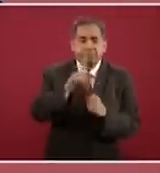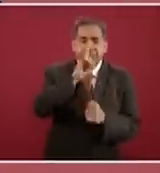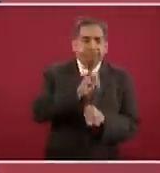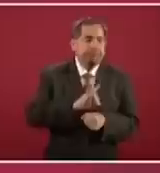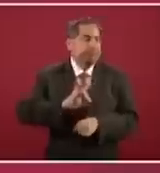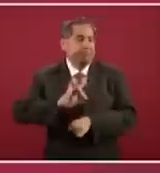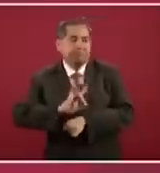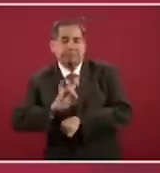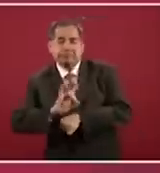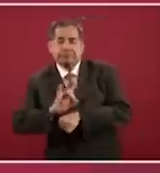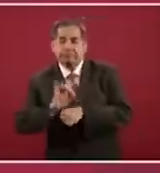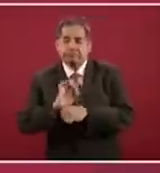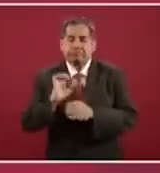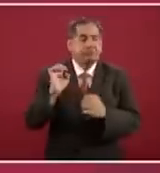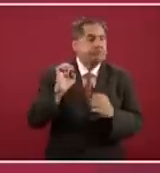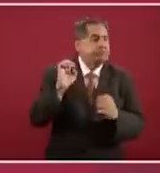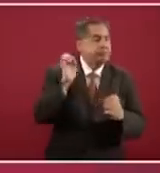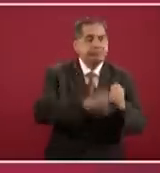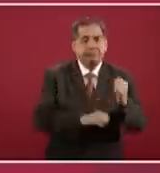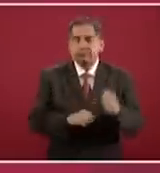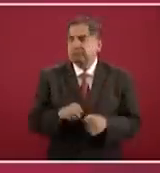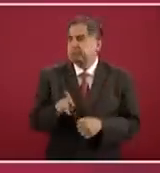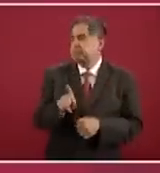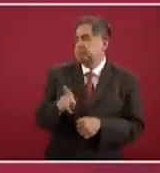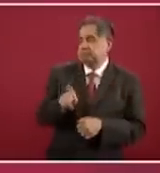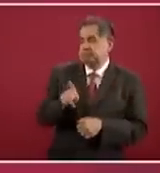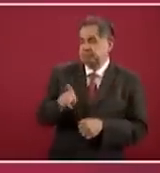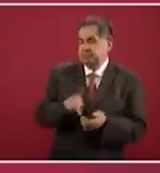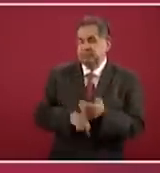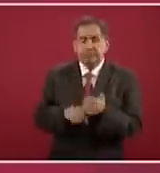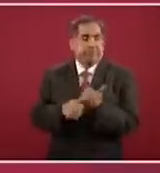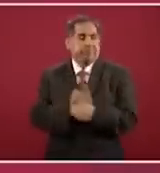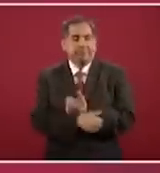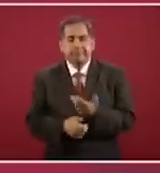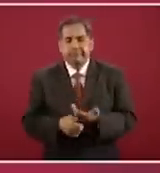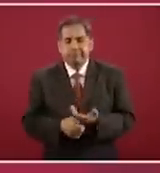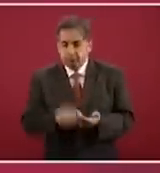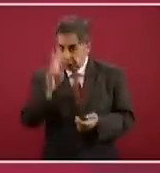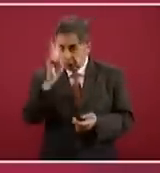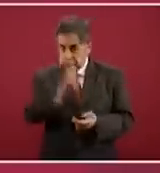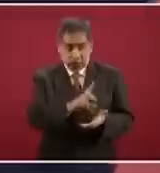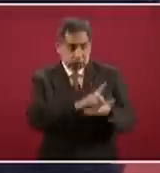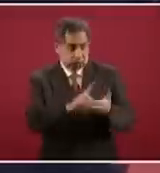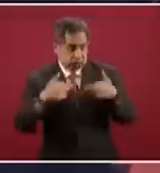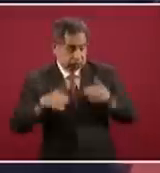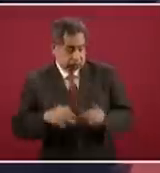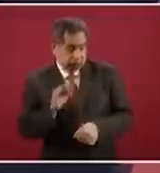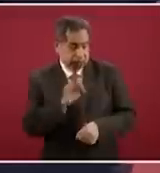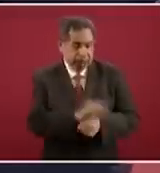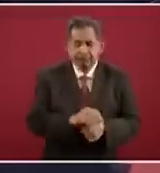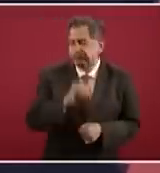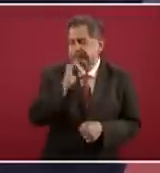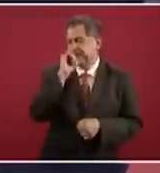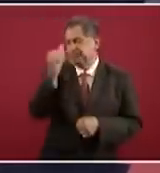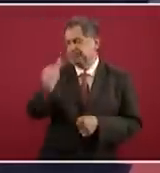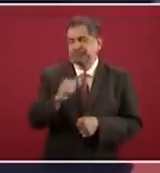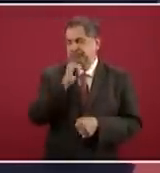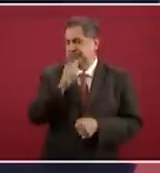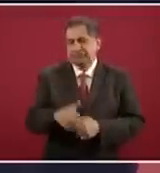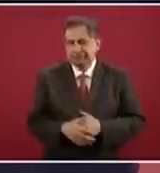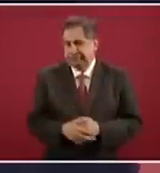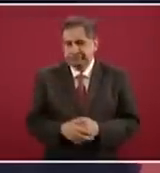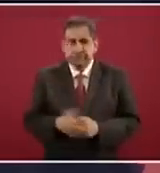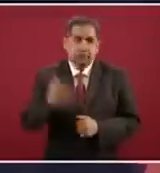simular, aparentar de que se protegían los derechos humanos, que se combatía